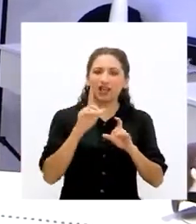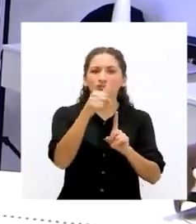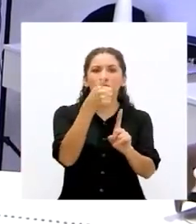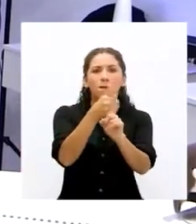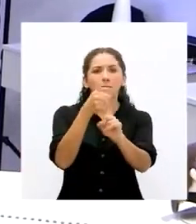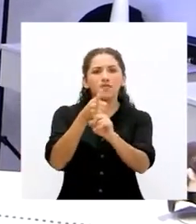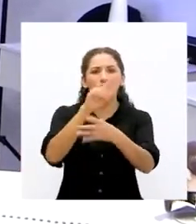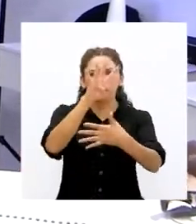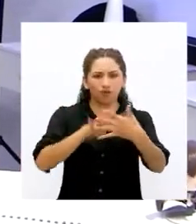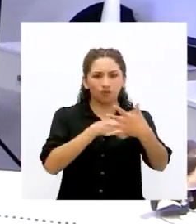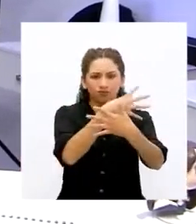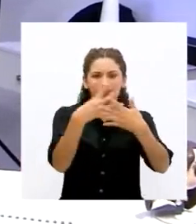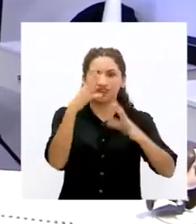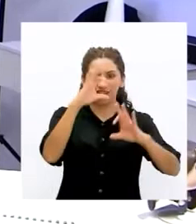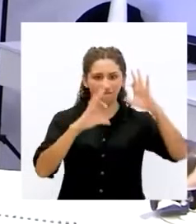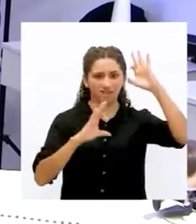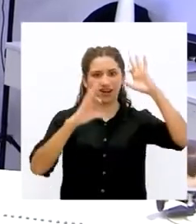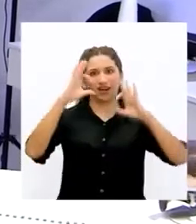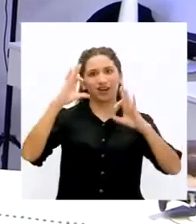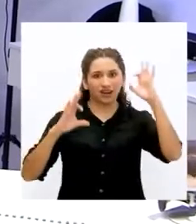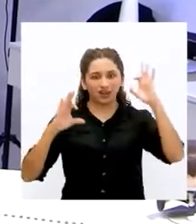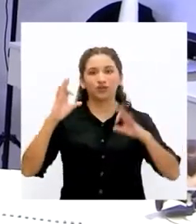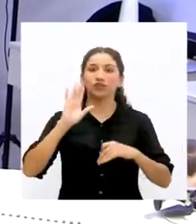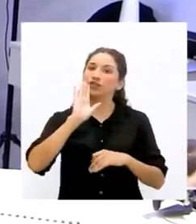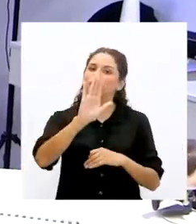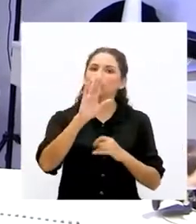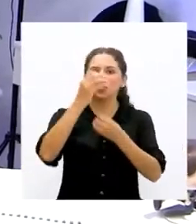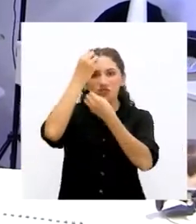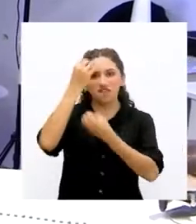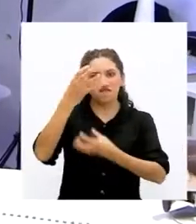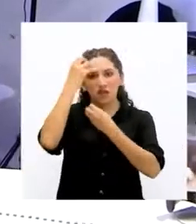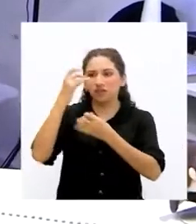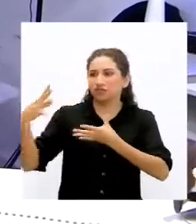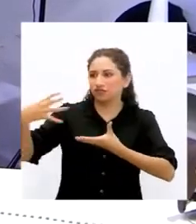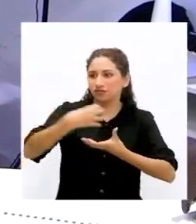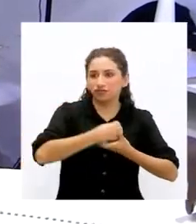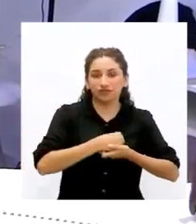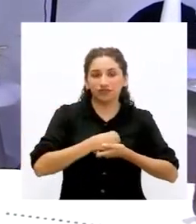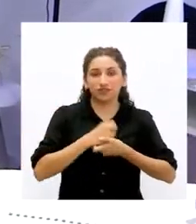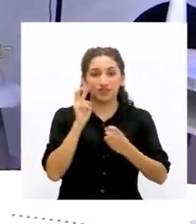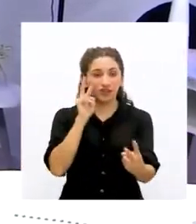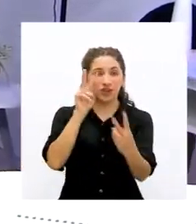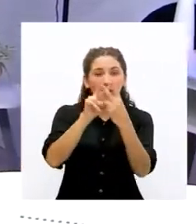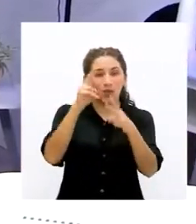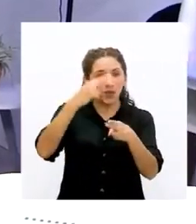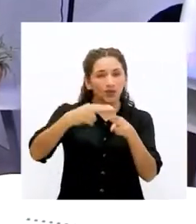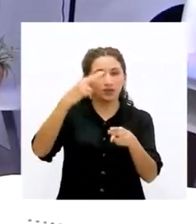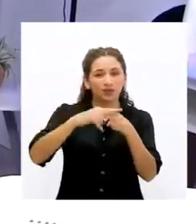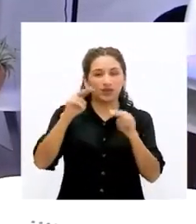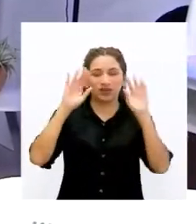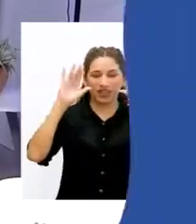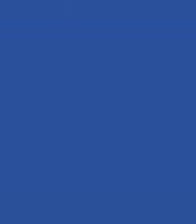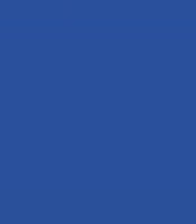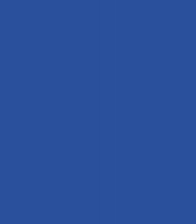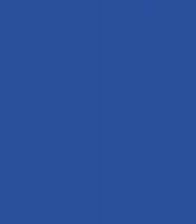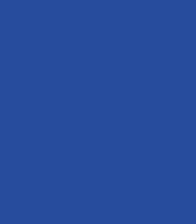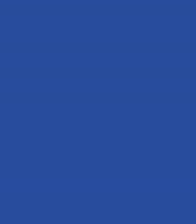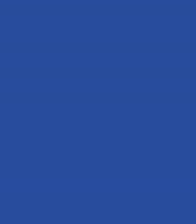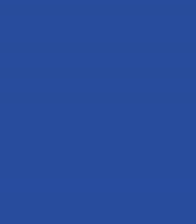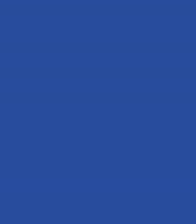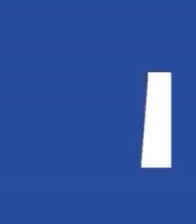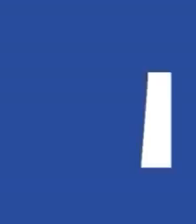propias tablas de frecuencia a partir de los datos de sus encuestas. Nos volvemos a ver muy pronto. ¡Hasta la